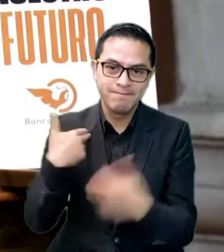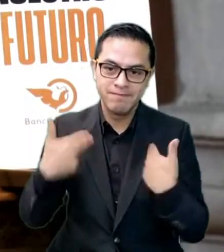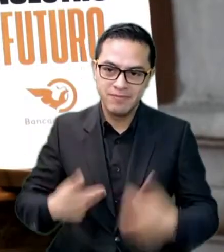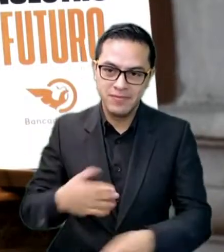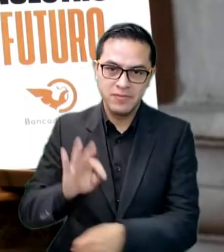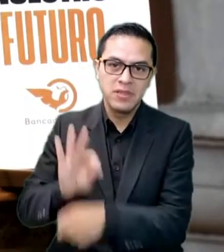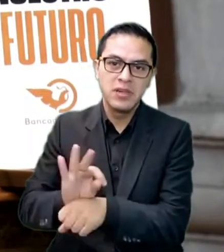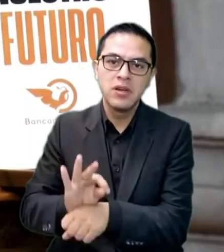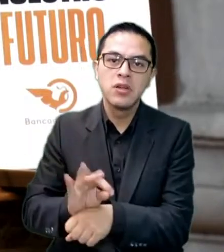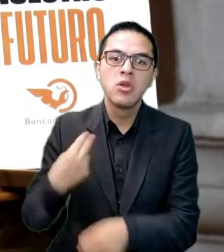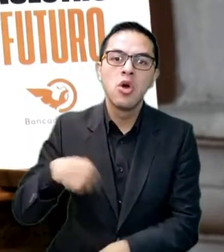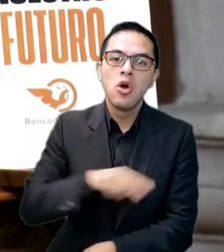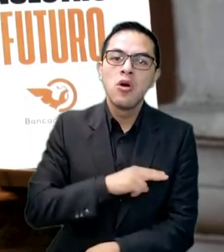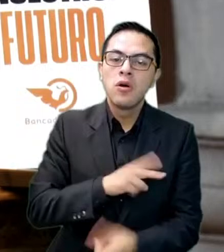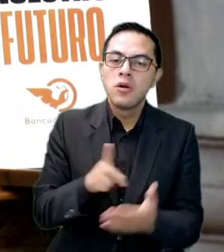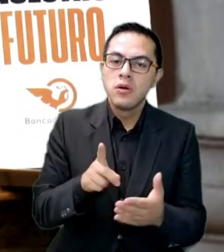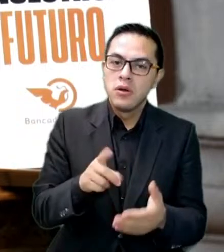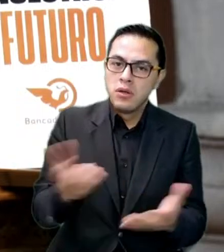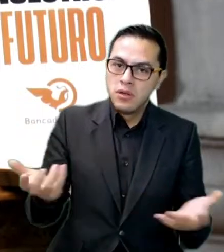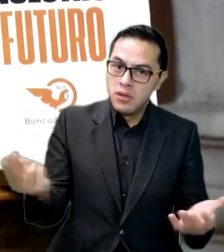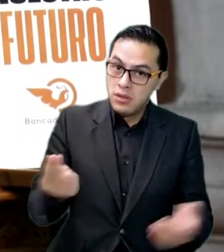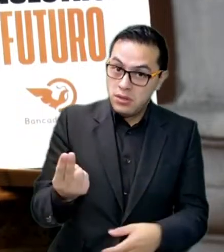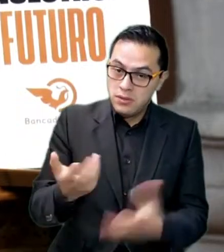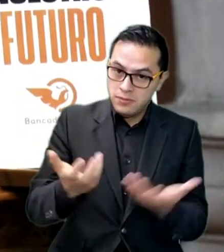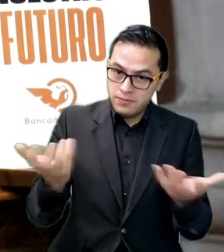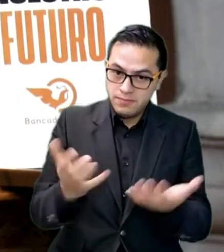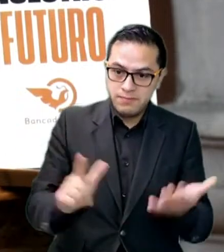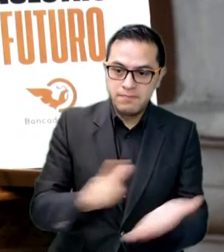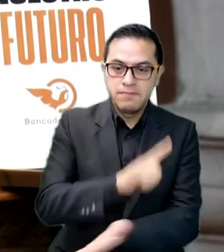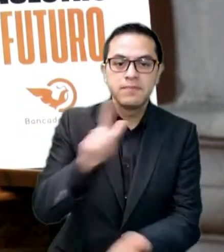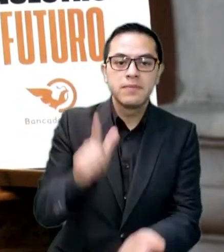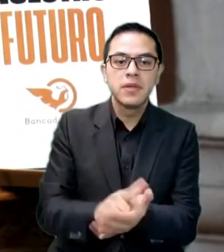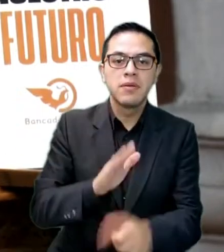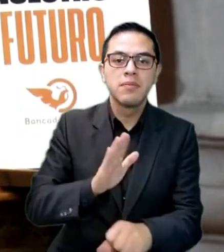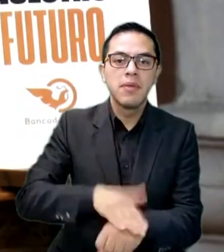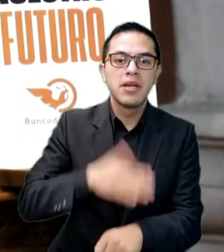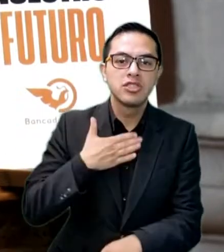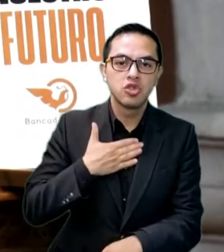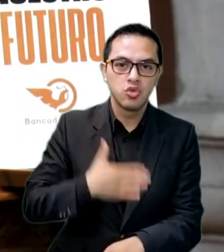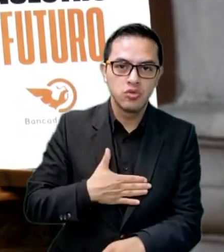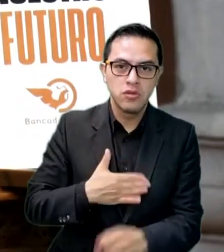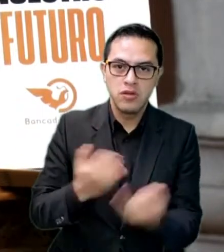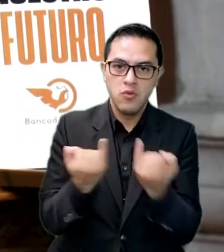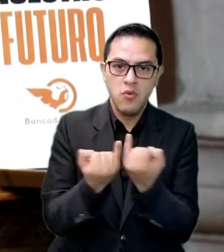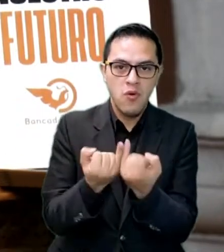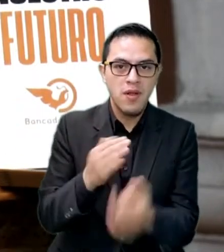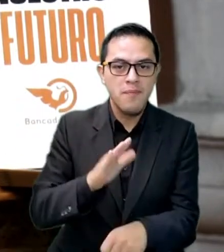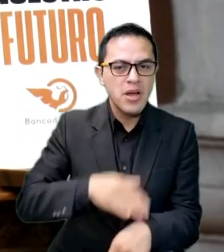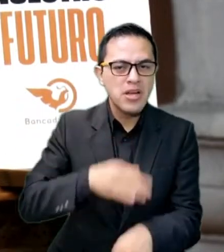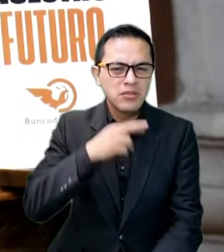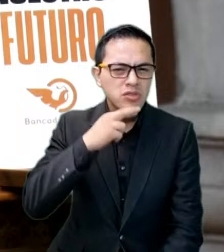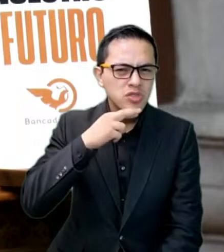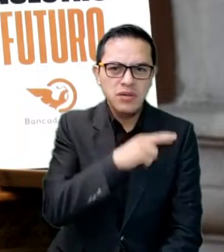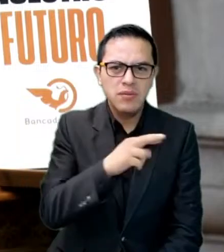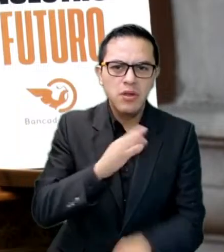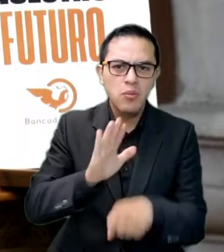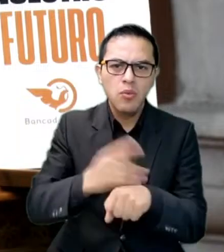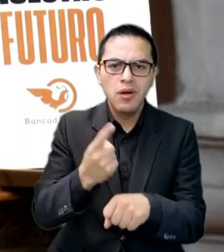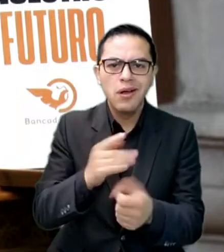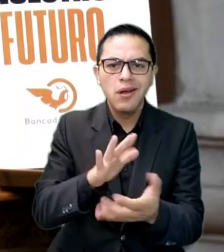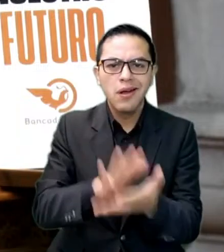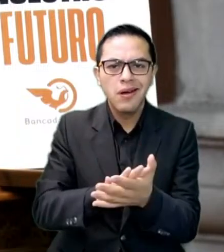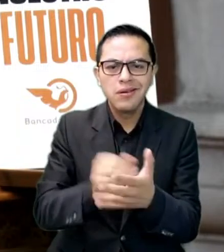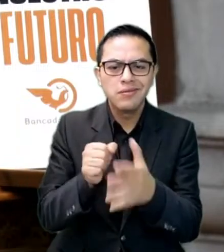más justas, pero también más rápidas, porque allá adentro esperan muchas